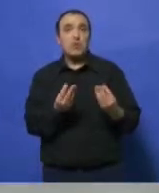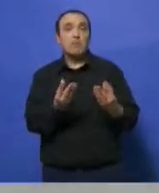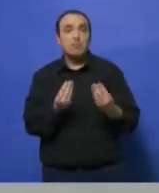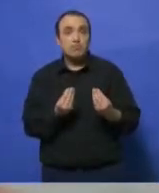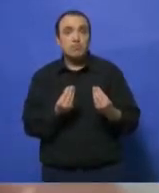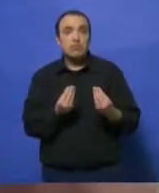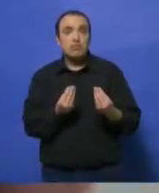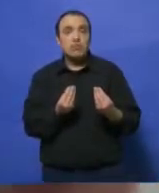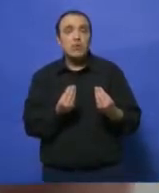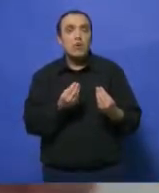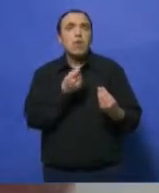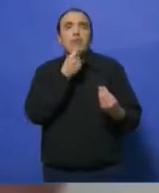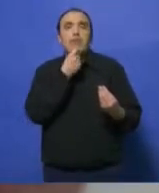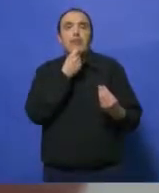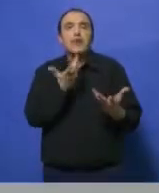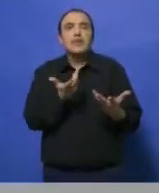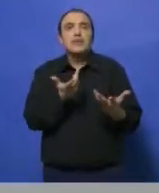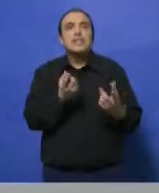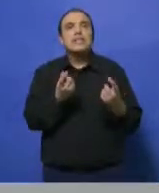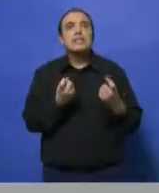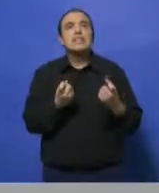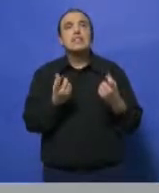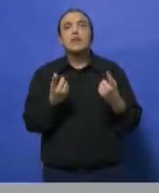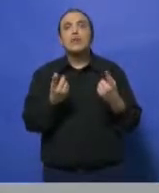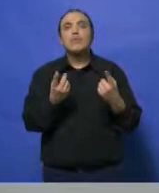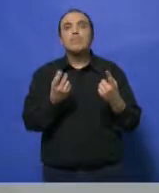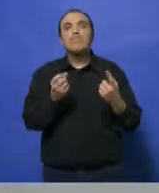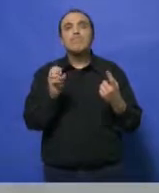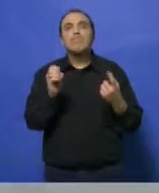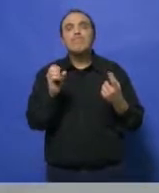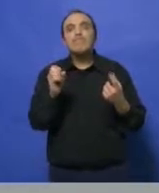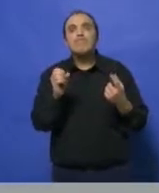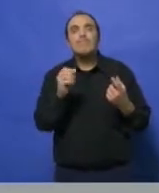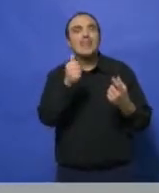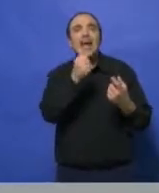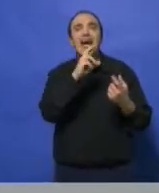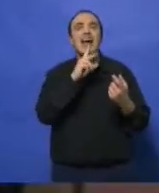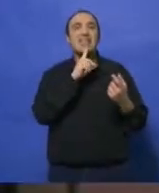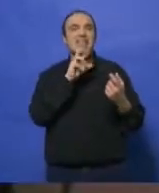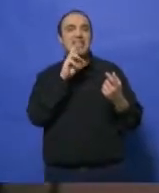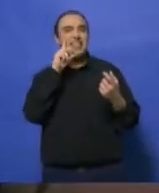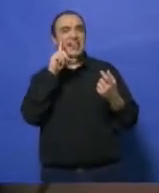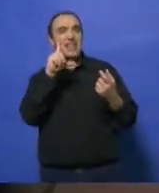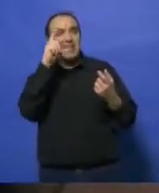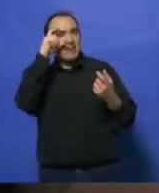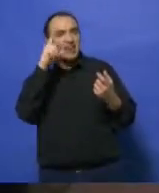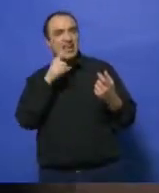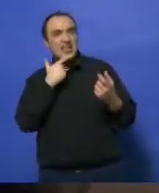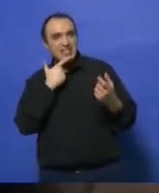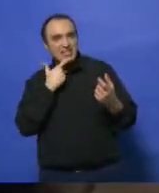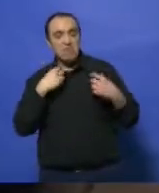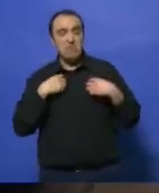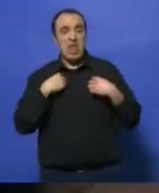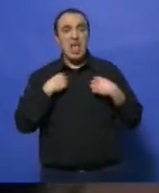a nosotros. Por ejemplo, nosotros vamos a necesitar, ¿cómo se llaman? Atriles. Lienzos, materiales para un